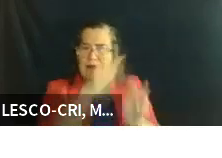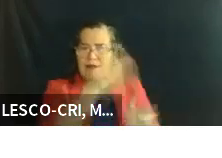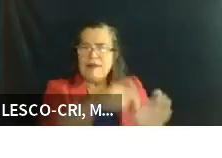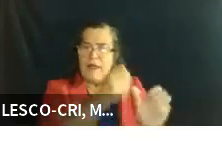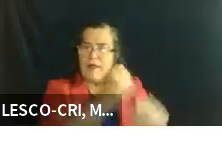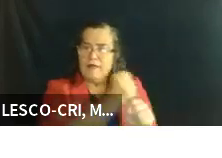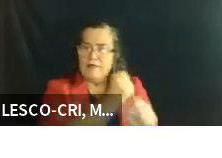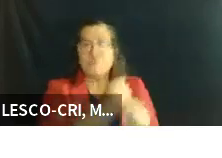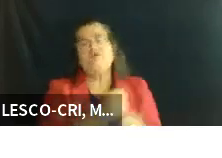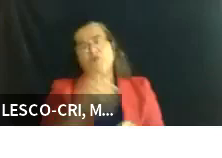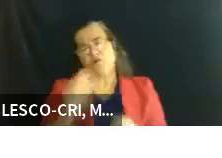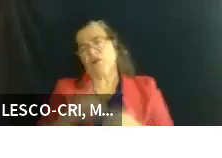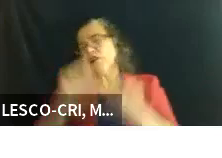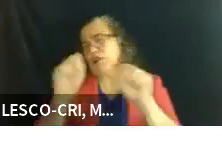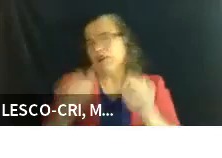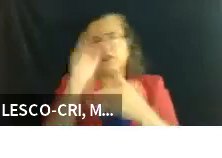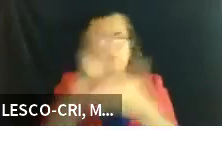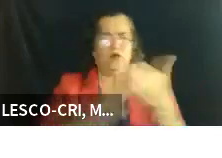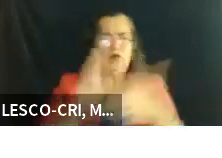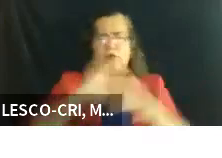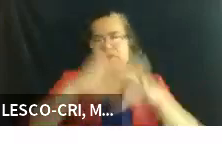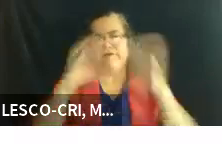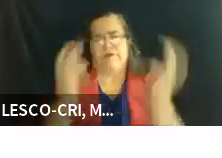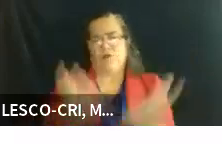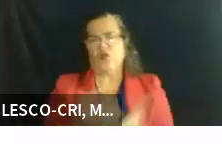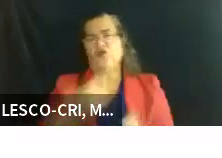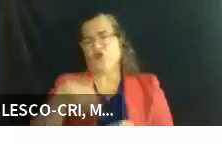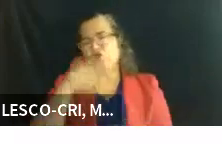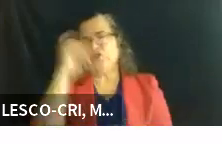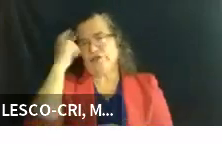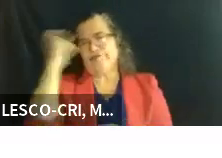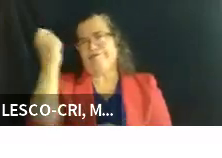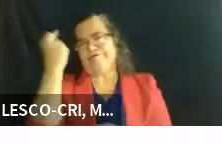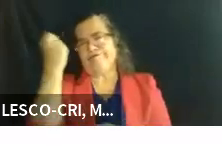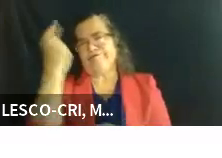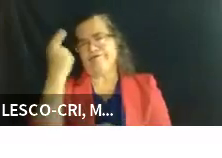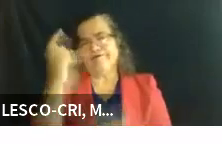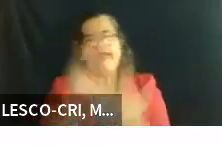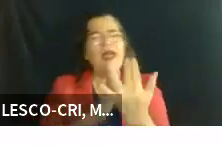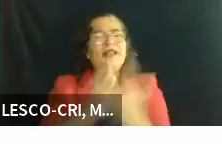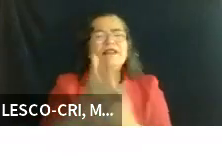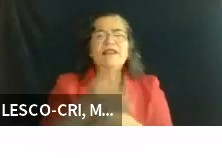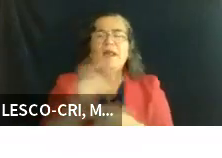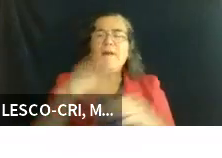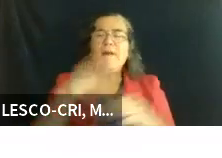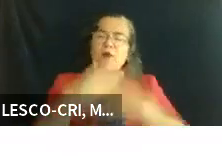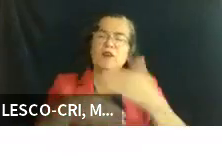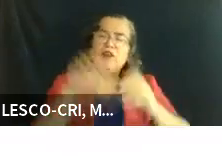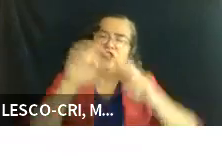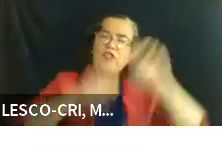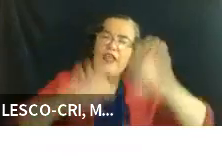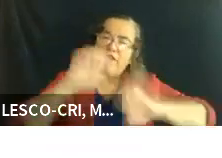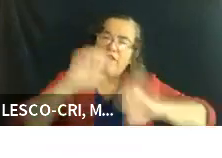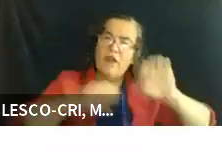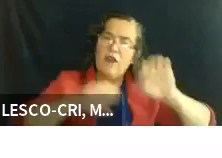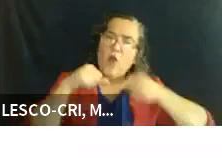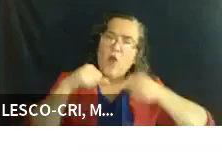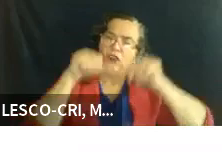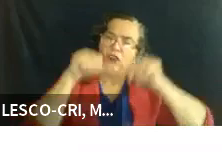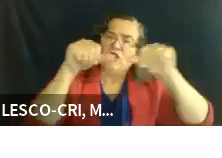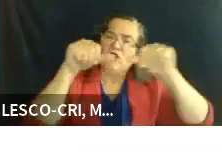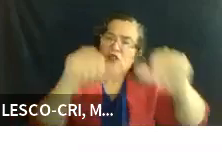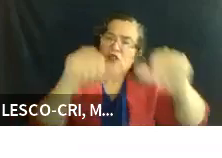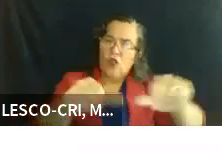sistema universitario en todo el mundo, en todo el mundo, atraviesa procesos de evaluación continua a través